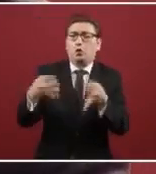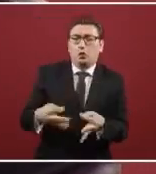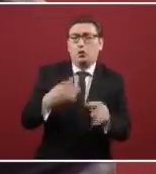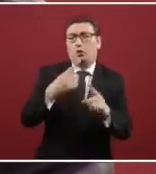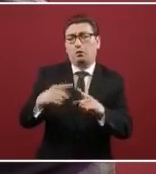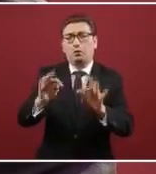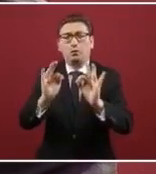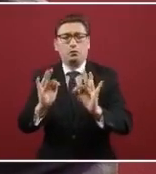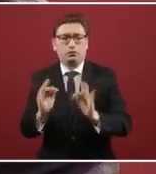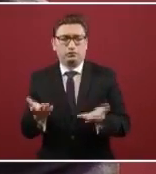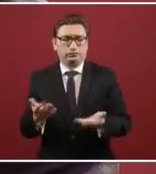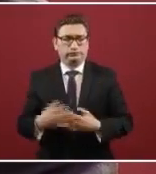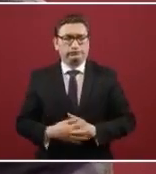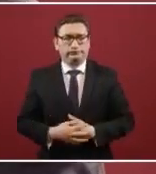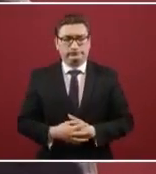calidad.